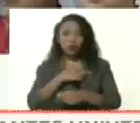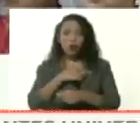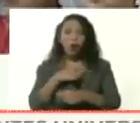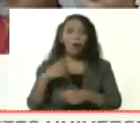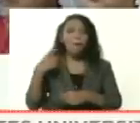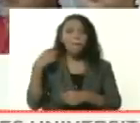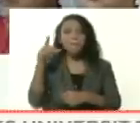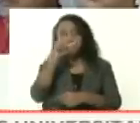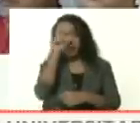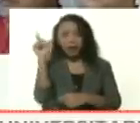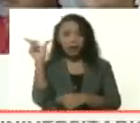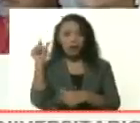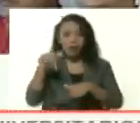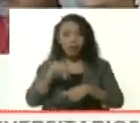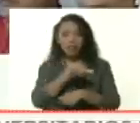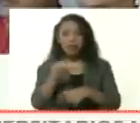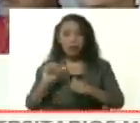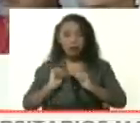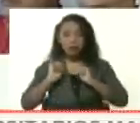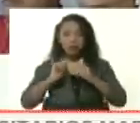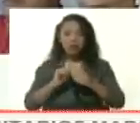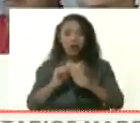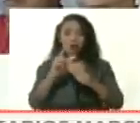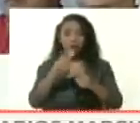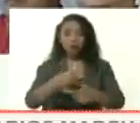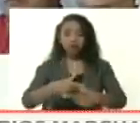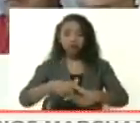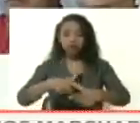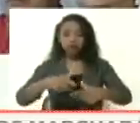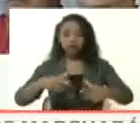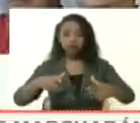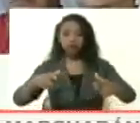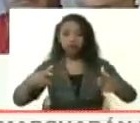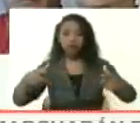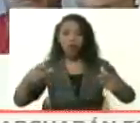esta semana tuvimos un incremento de unas